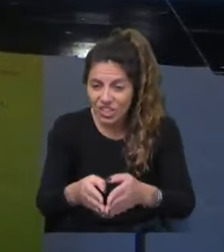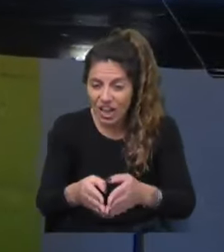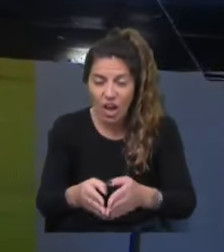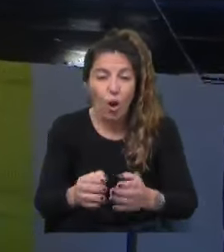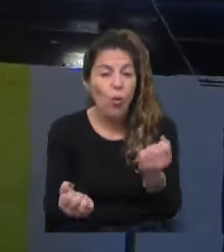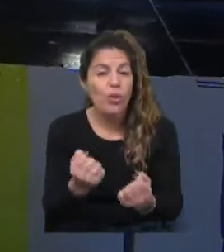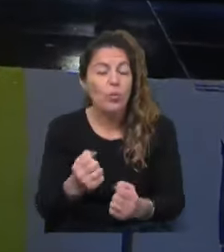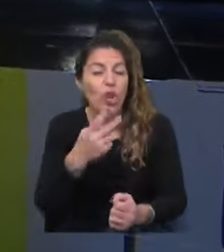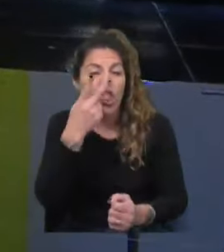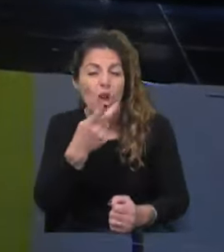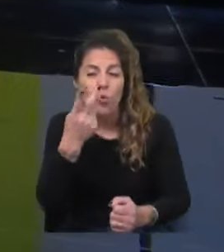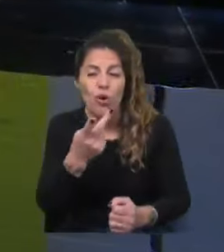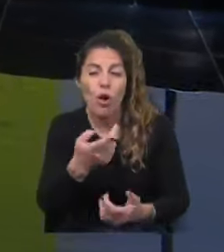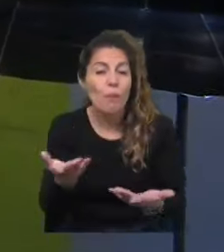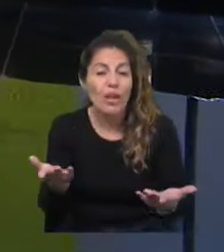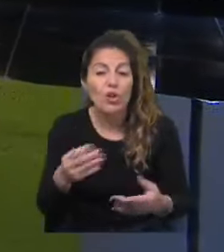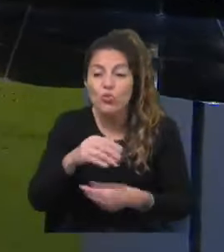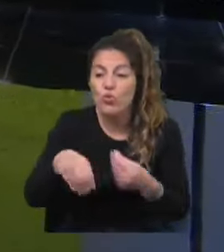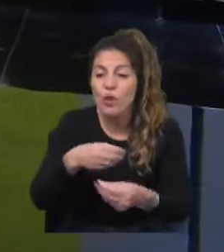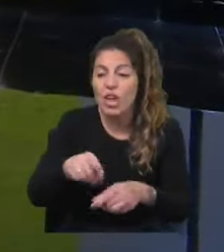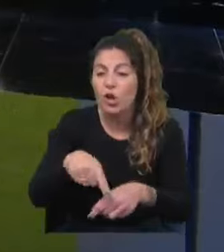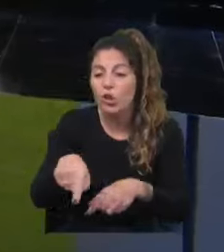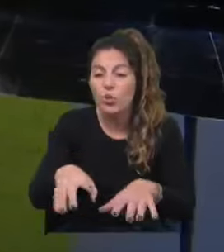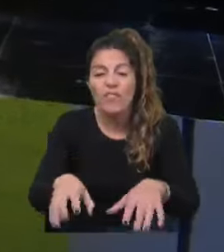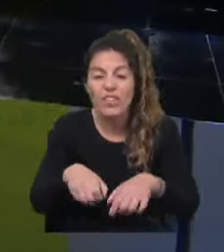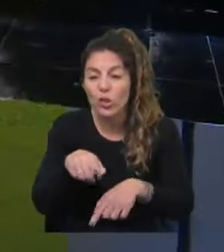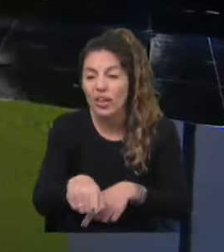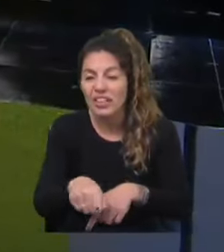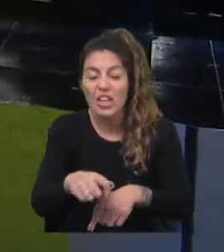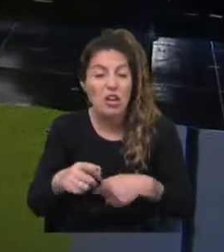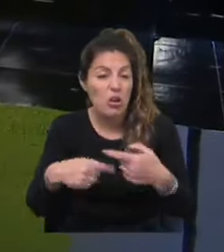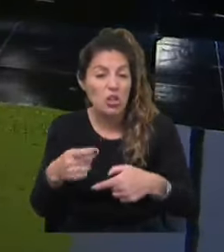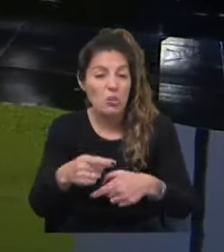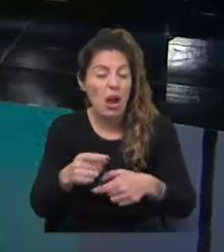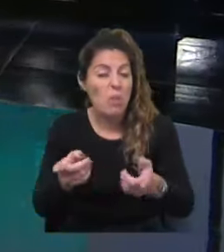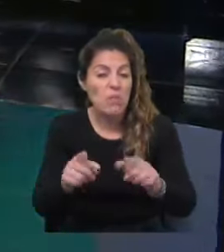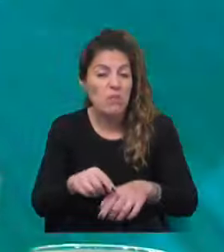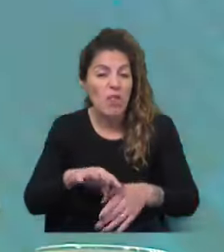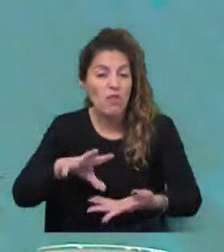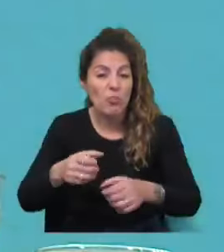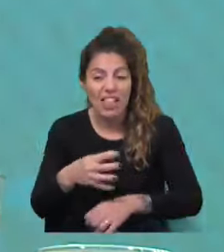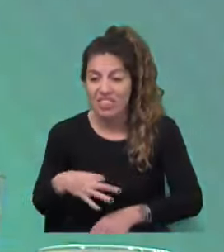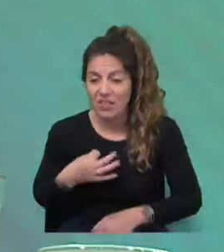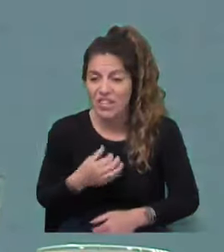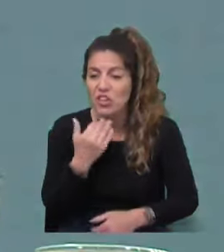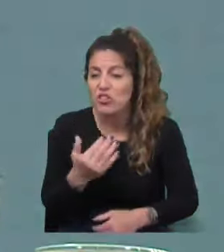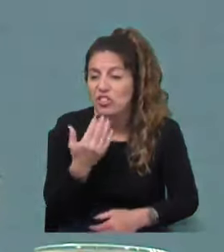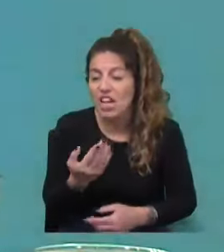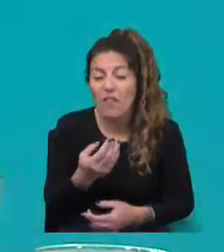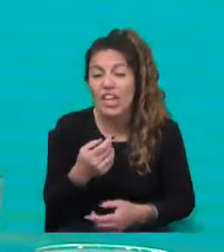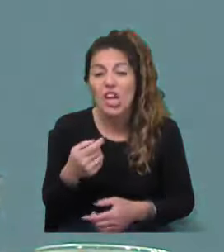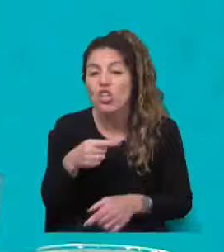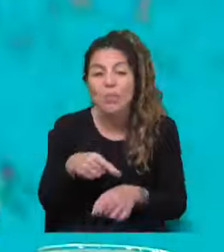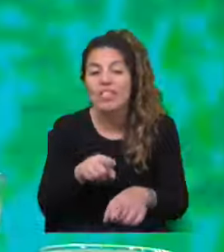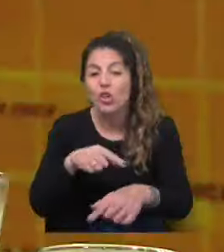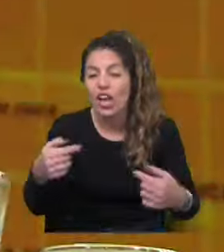auto de lujo, pero su familia sigue viviendo ahí, sigue manteniendo el estatus de vida, no se sabe, no se persiguió otros bienes